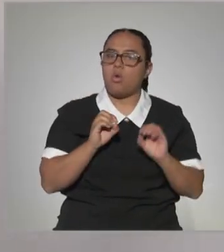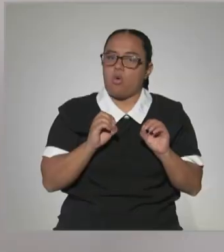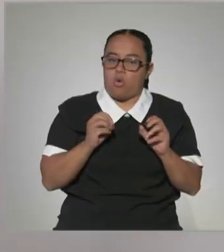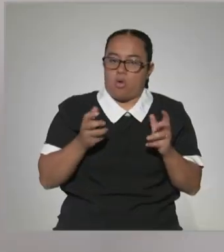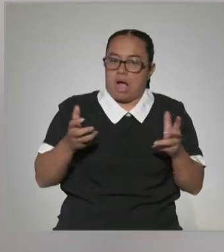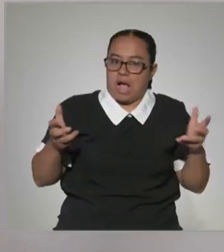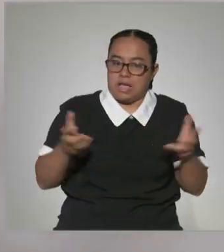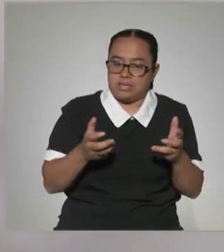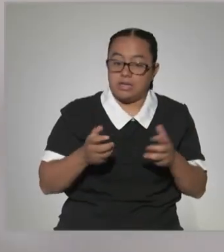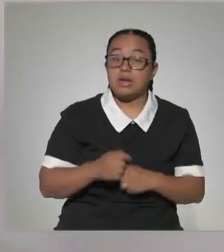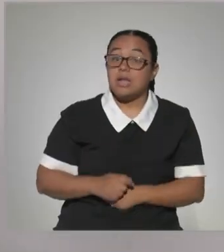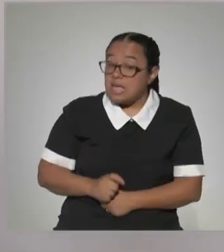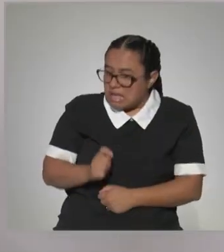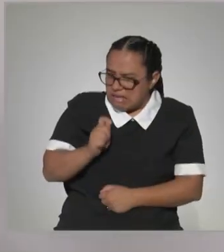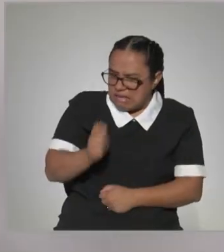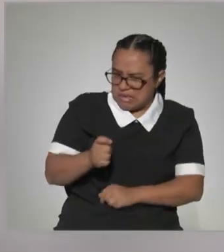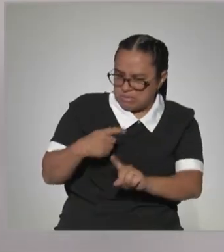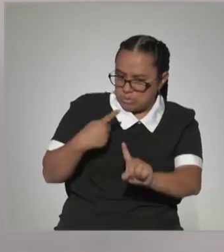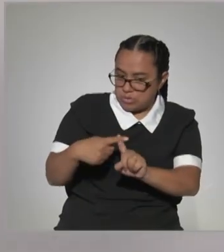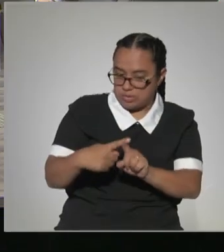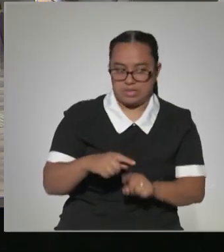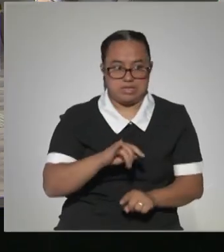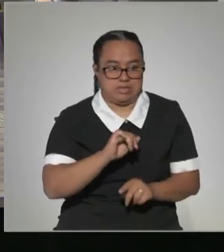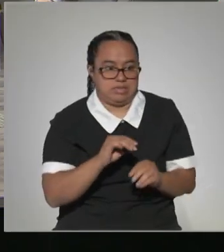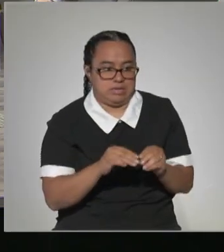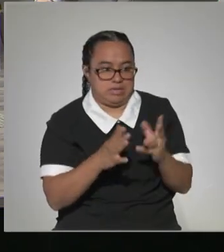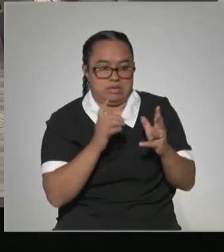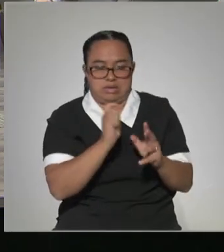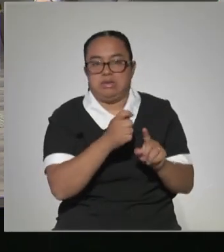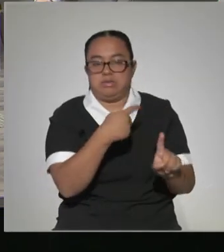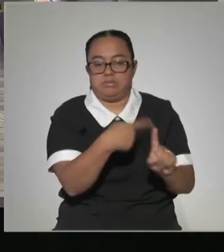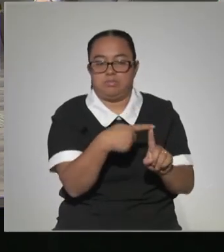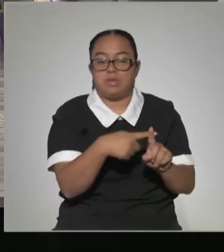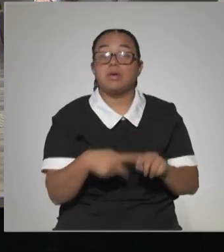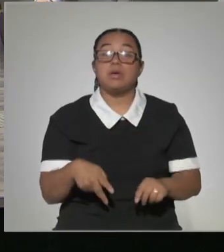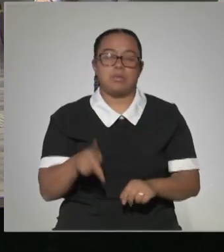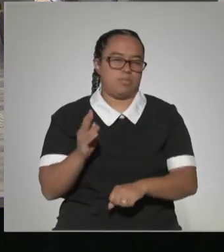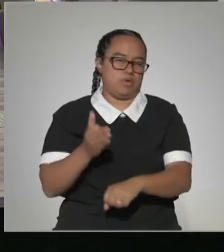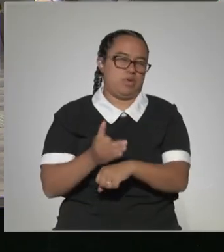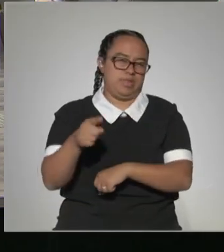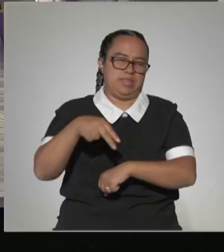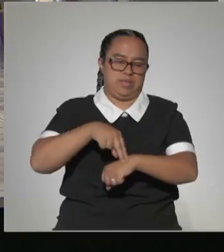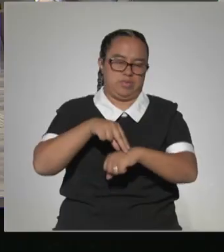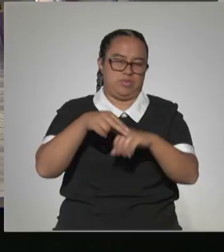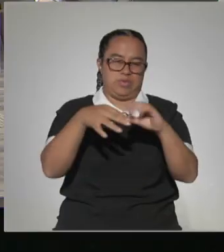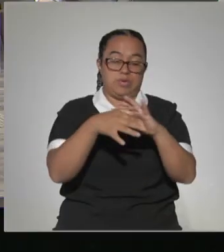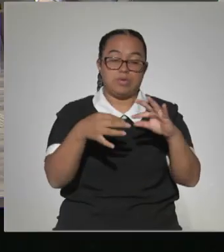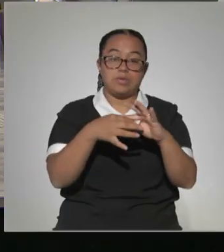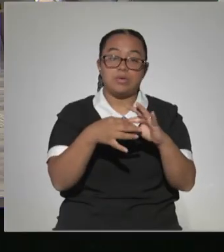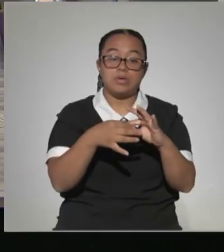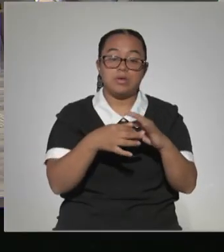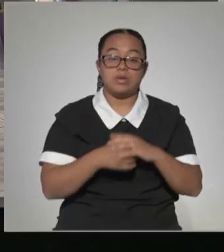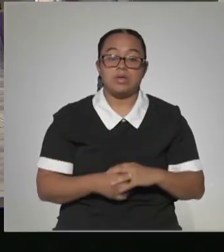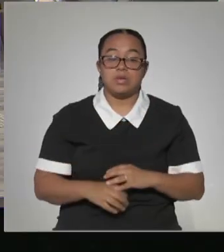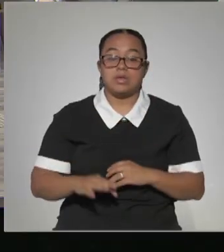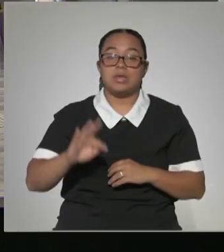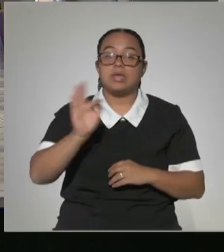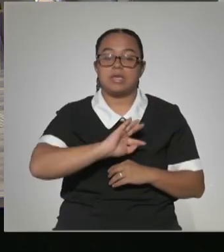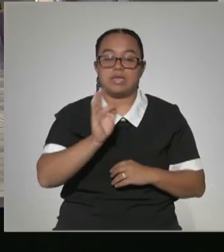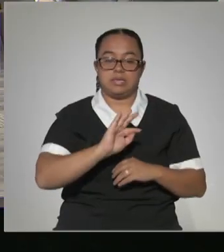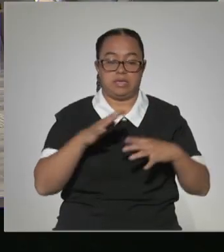sea, es positivo en esos momentos. Claro, pero sí, como dice el doctor, si están